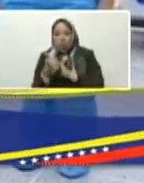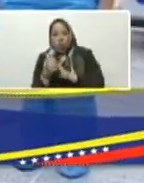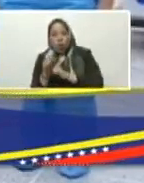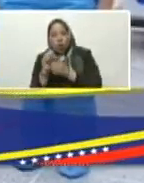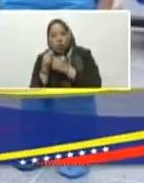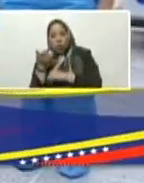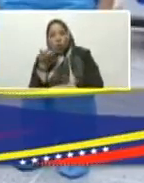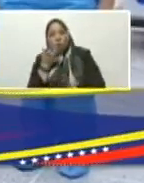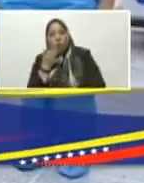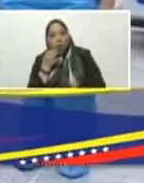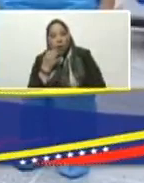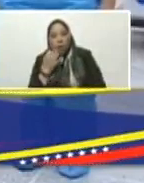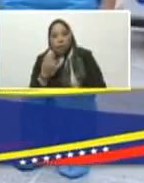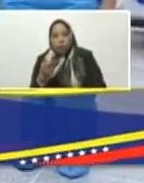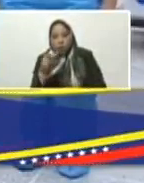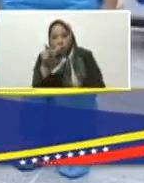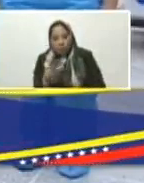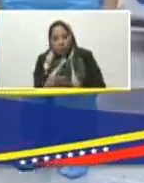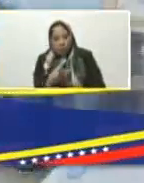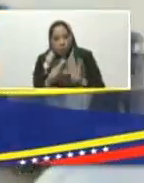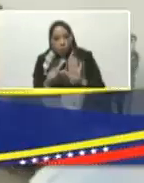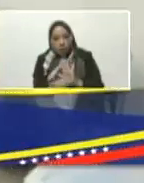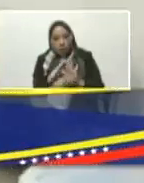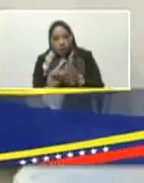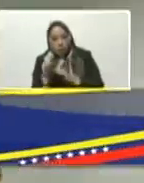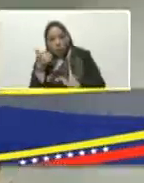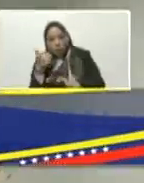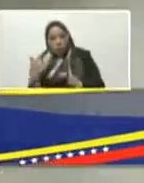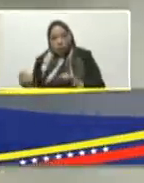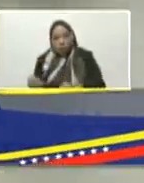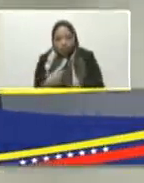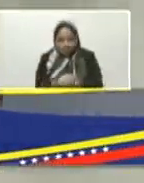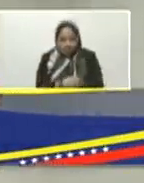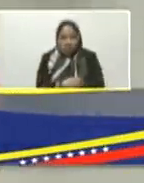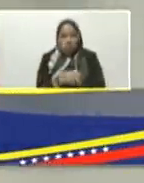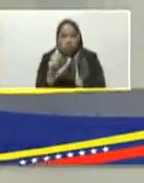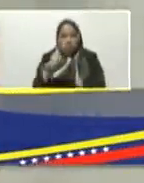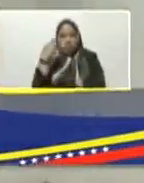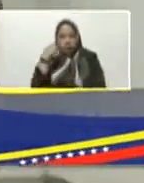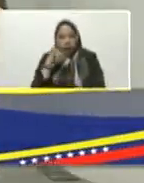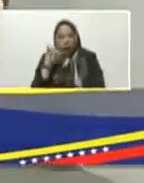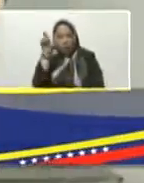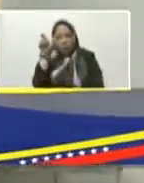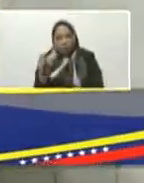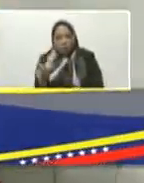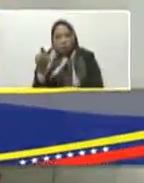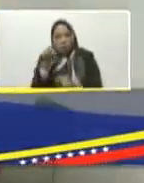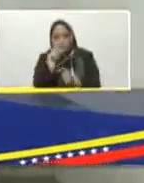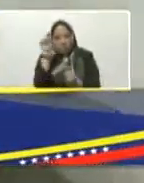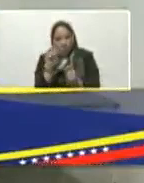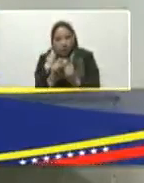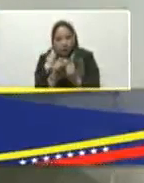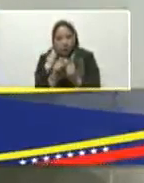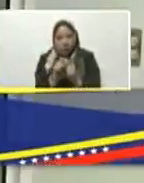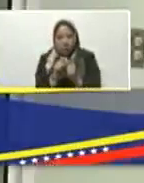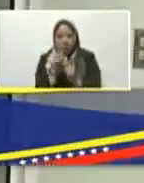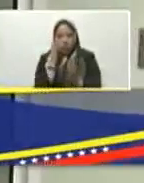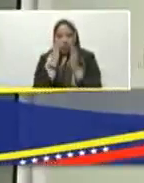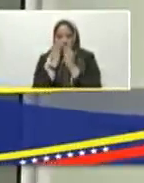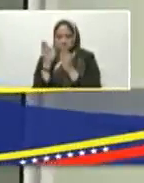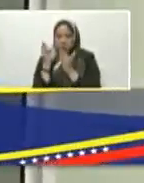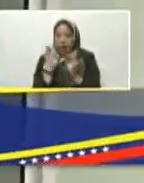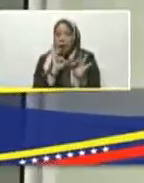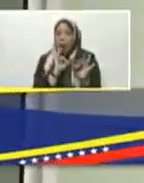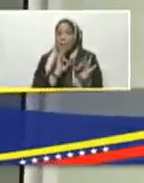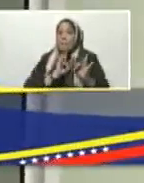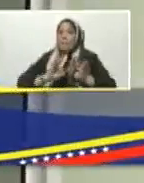Hernández. En el marco del 1x10... para el buen gobierno, mi comandante, estamos trabajando, preparados